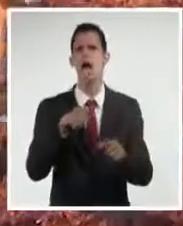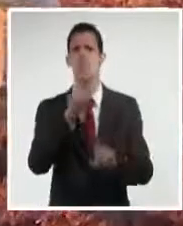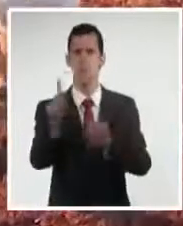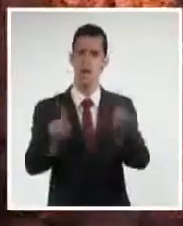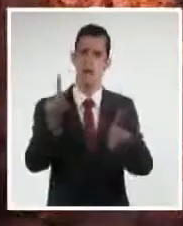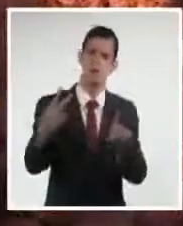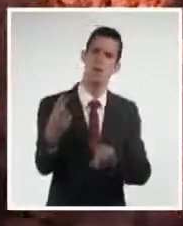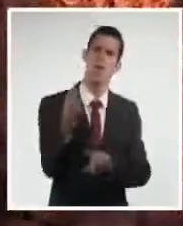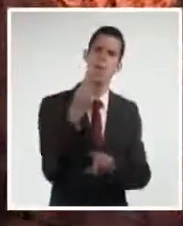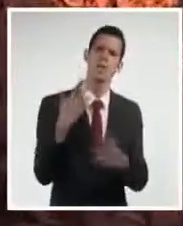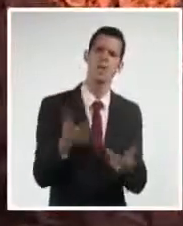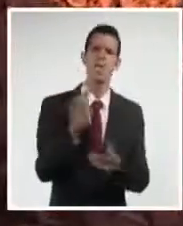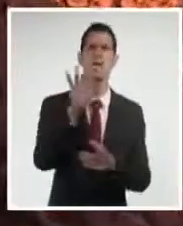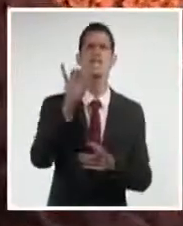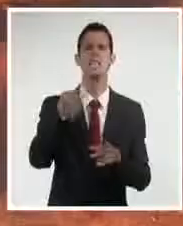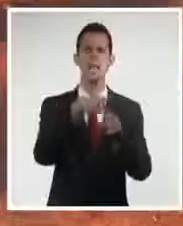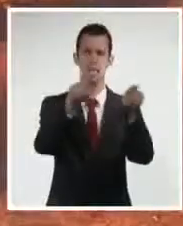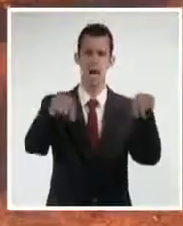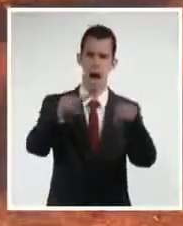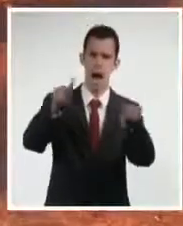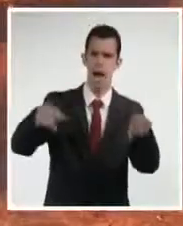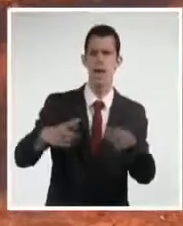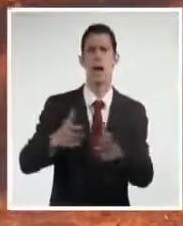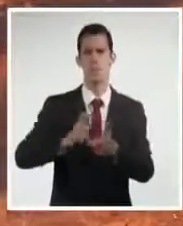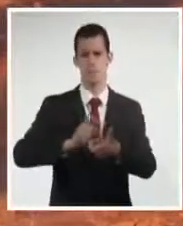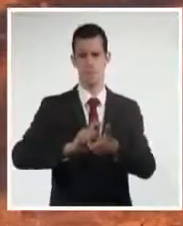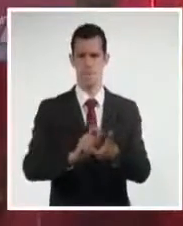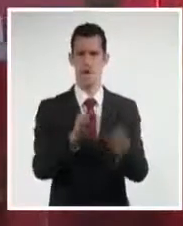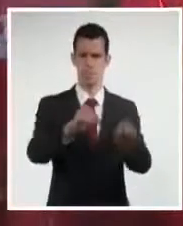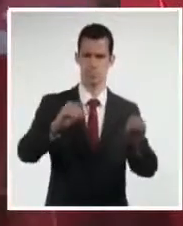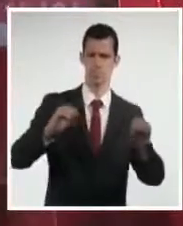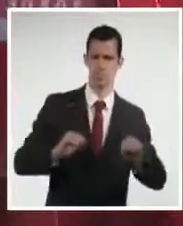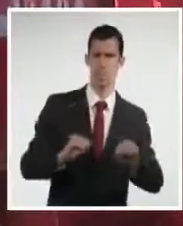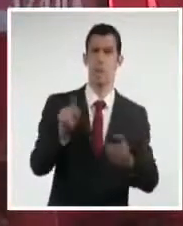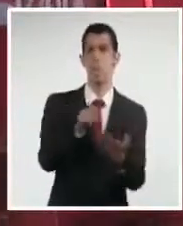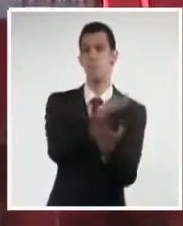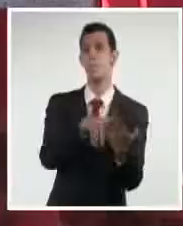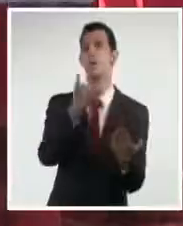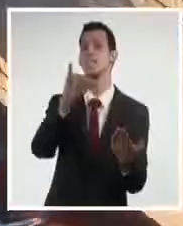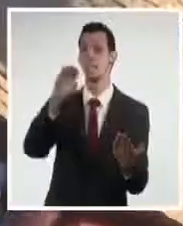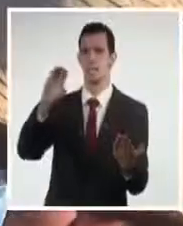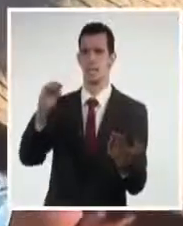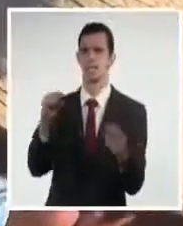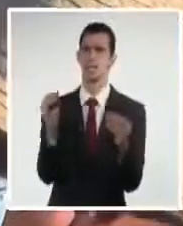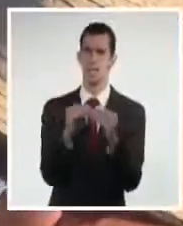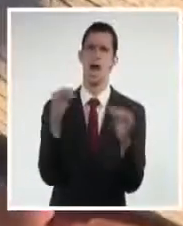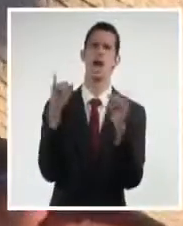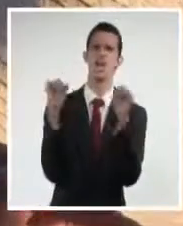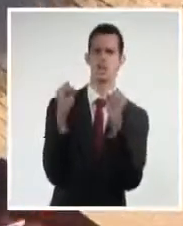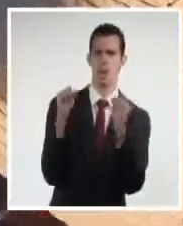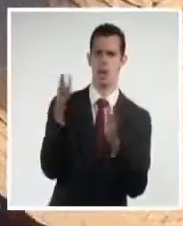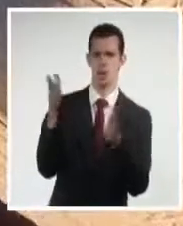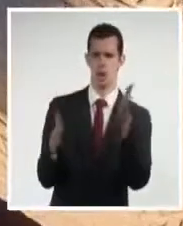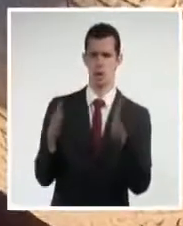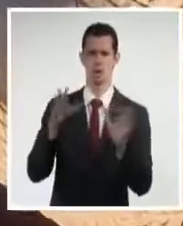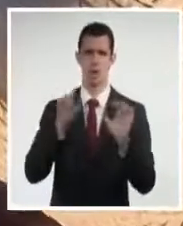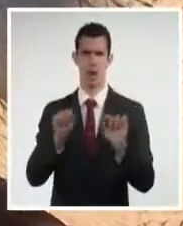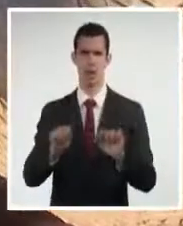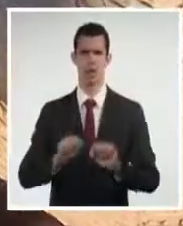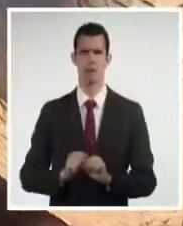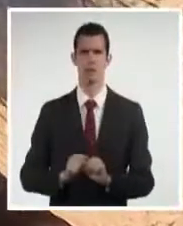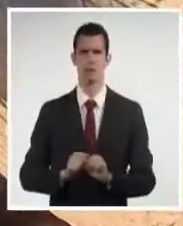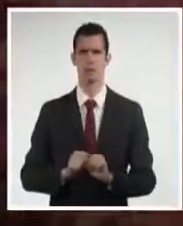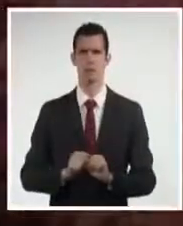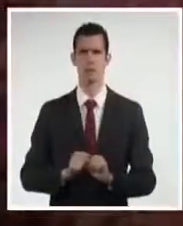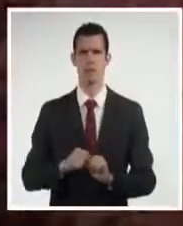15 hectáreas de papa, de unas 600 que prevé plantar la provincia en la actual campaña de frío. En intercambio con productores, se